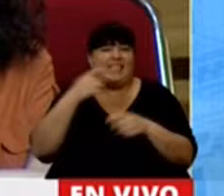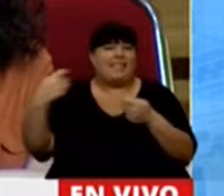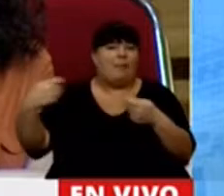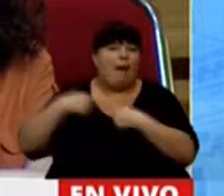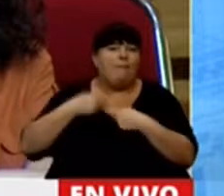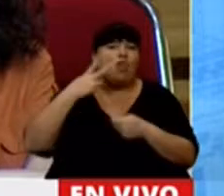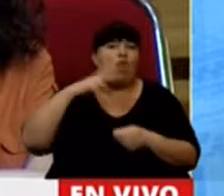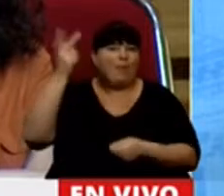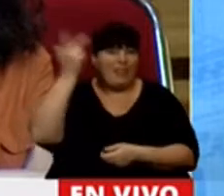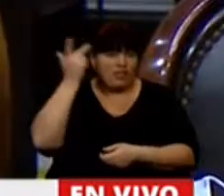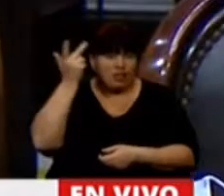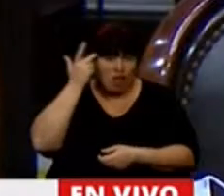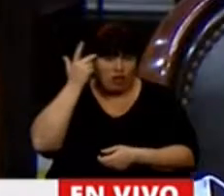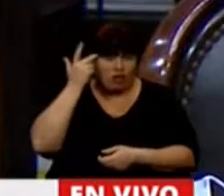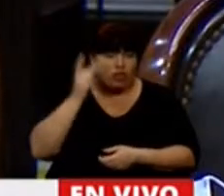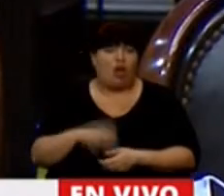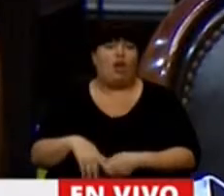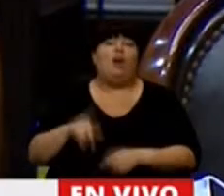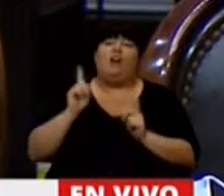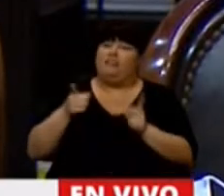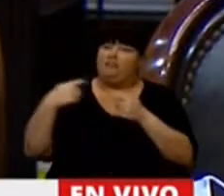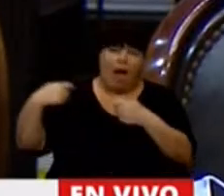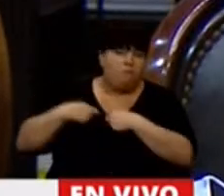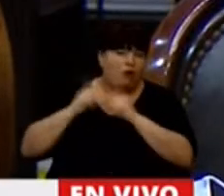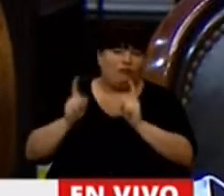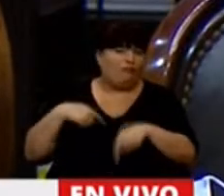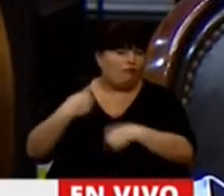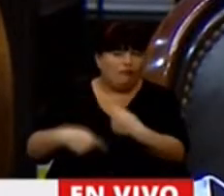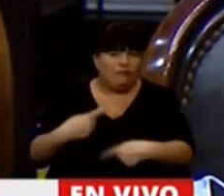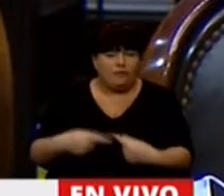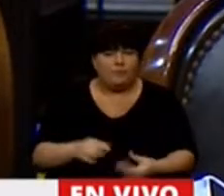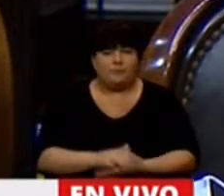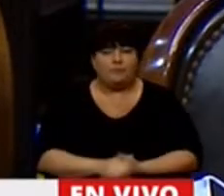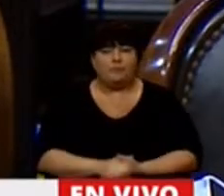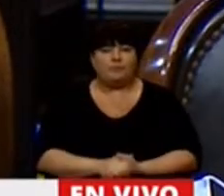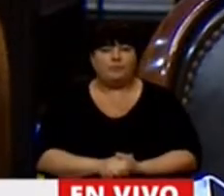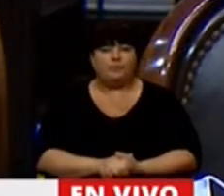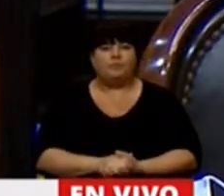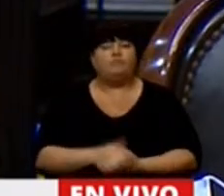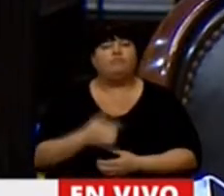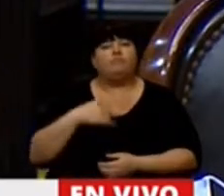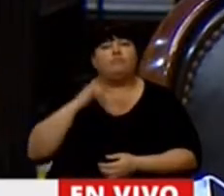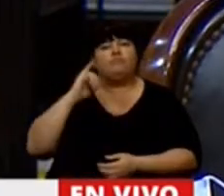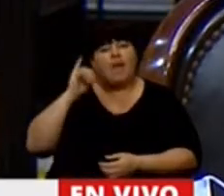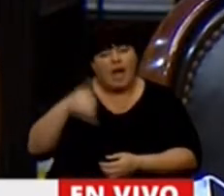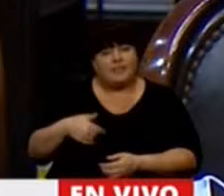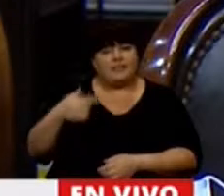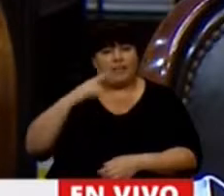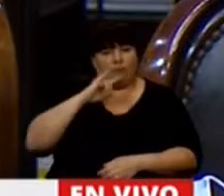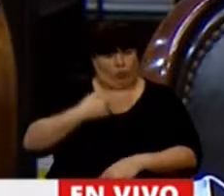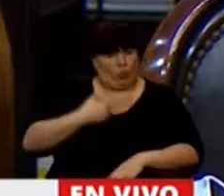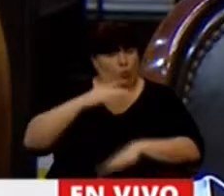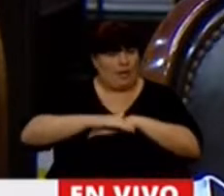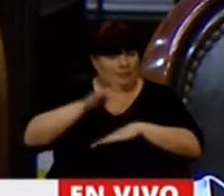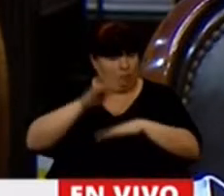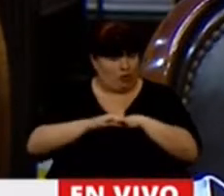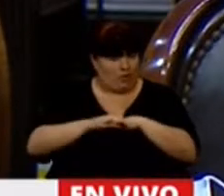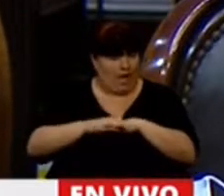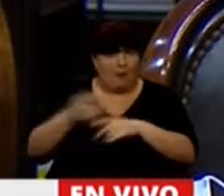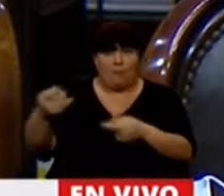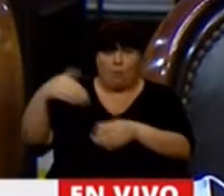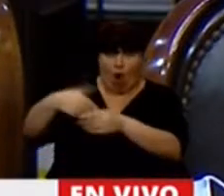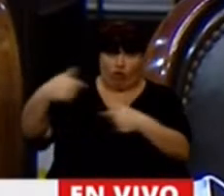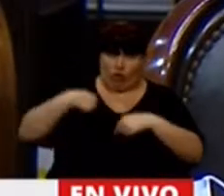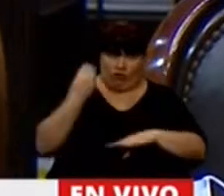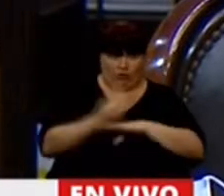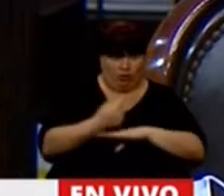en el 2018, que nos sigue acompañando. Asumo la responsabilidad que me dieron y sí